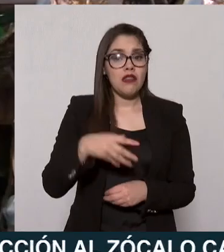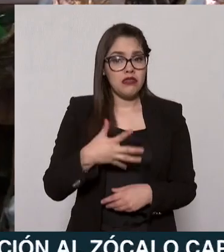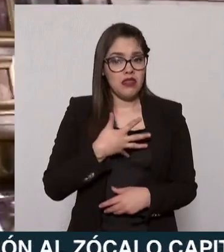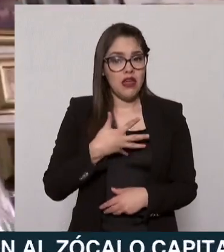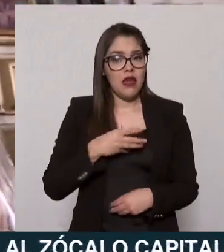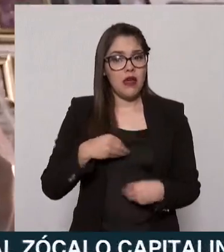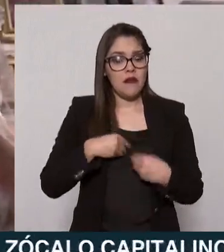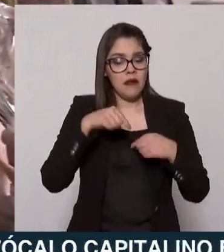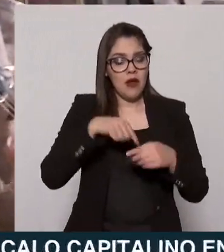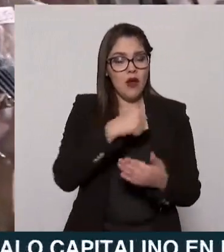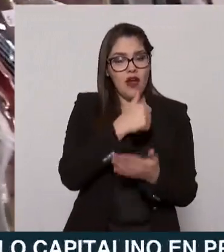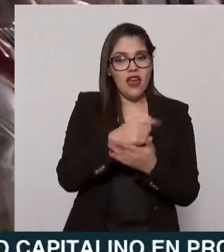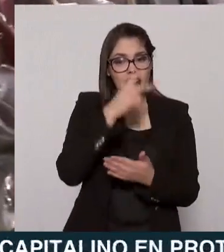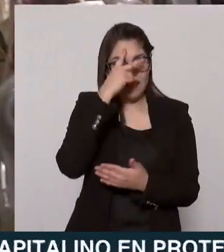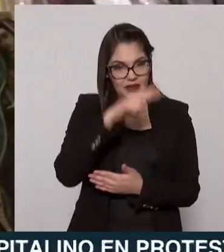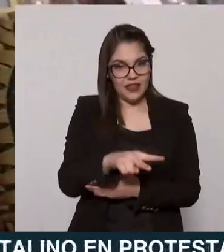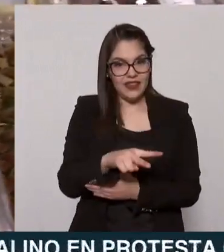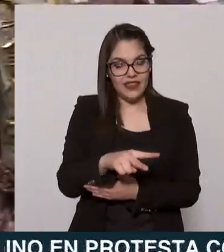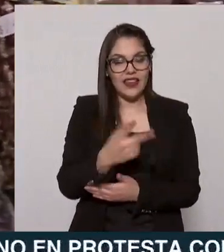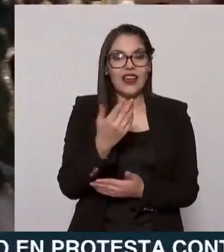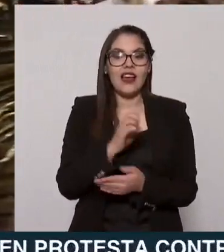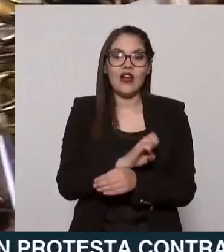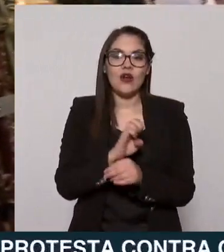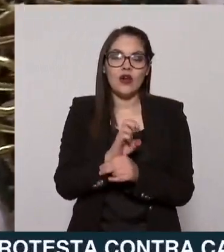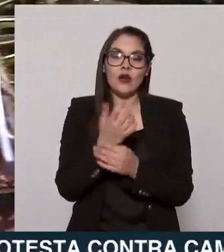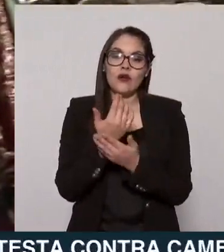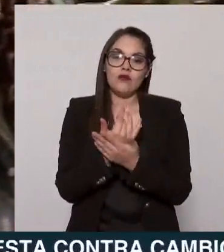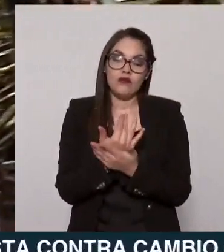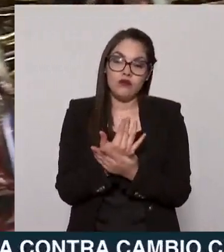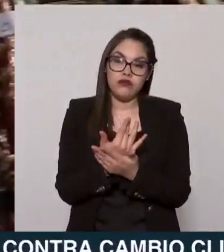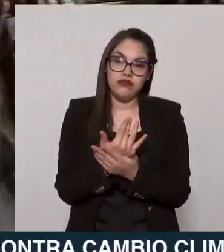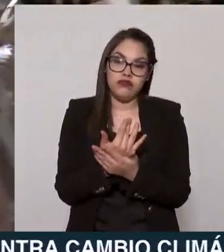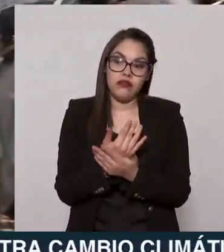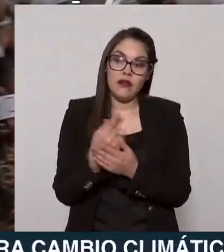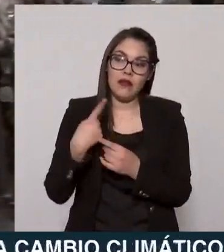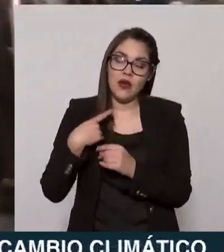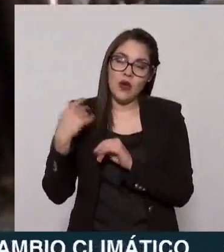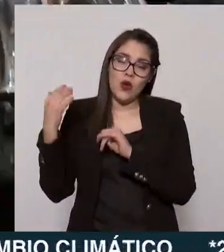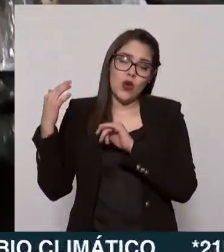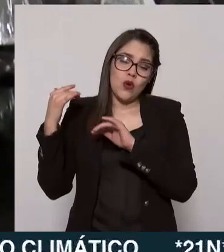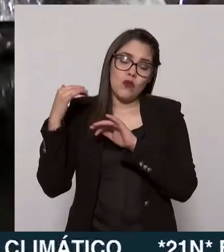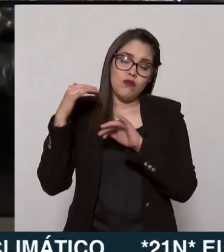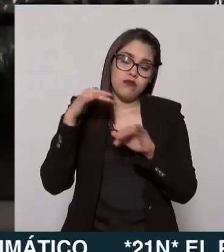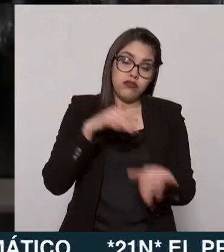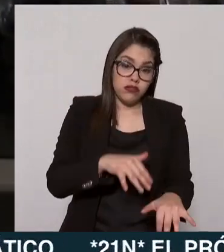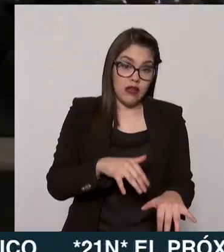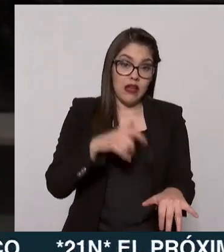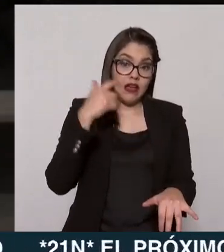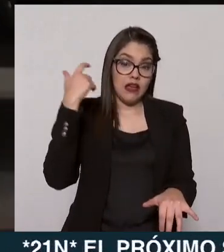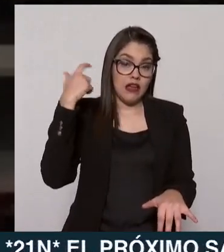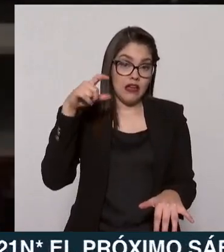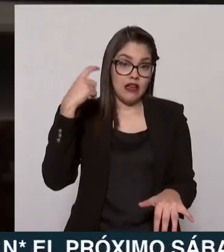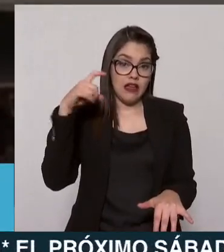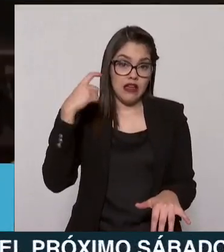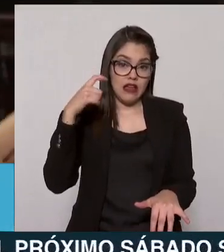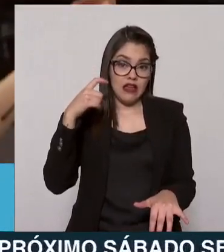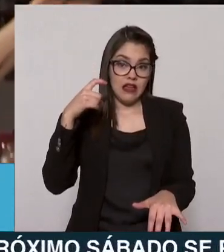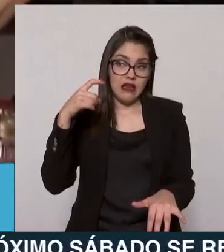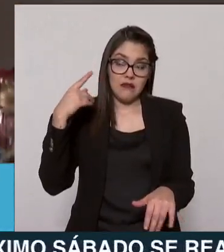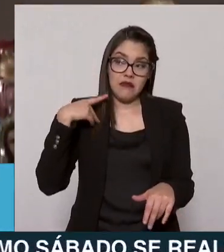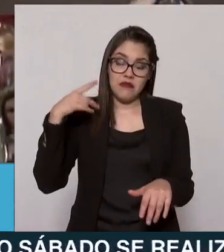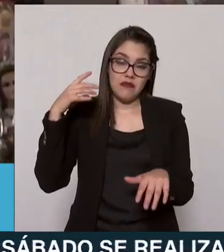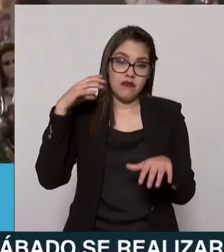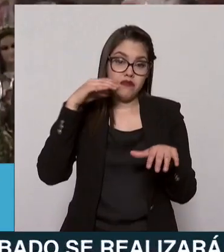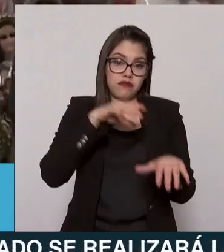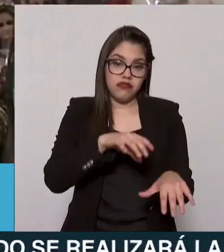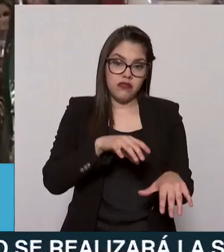México. Entonces, están esperando a que llegue el contingente de Querétaro, los migrantes de Querétaro,